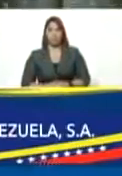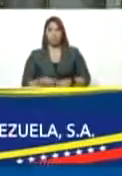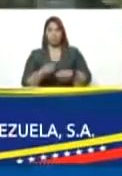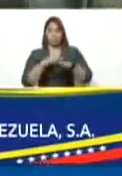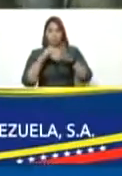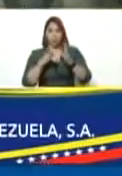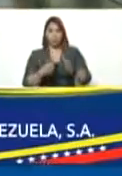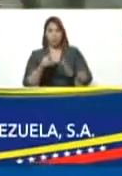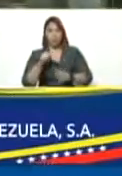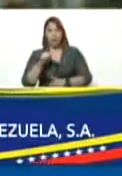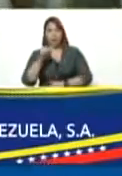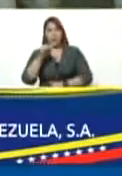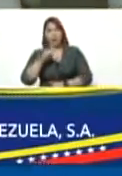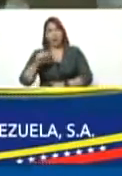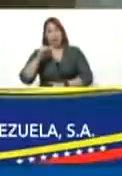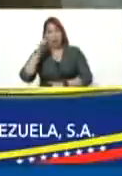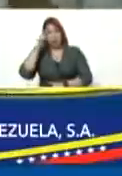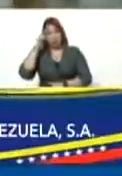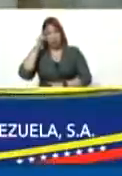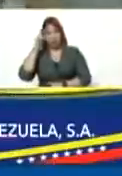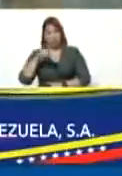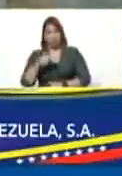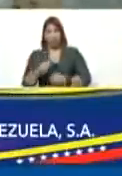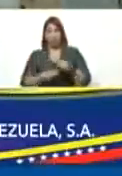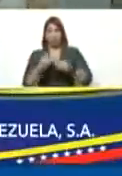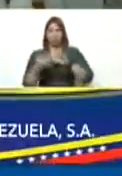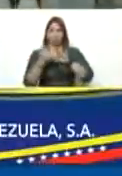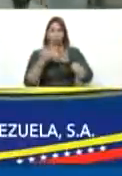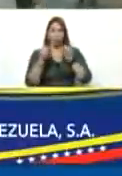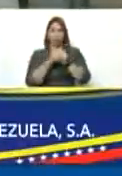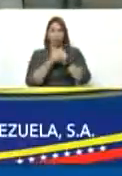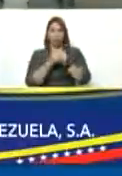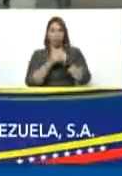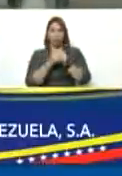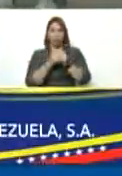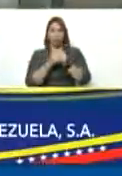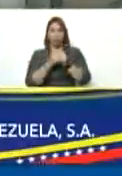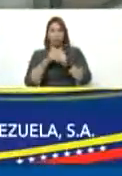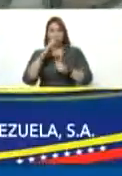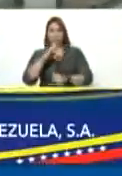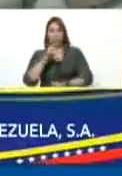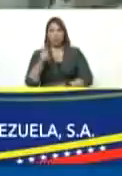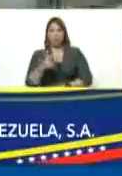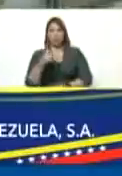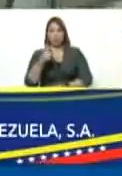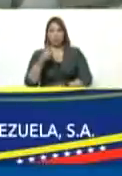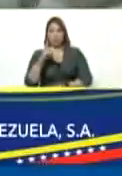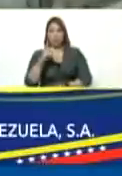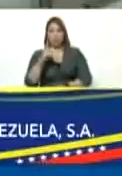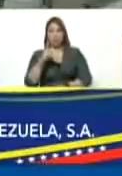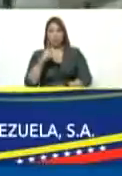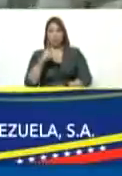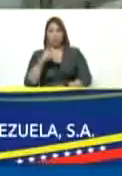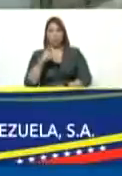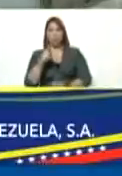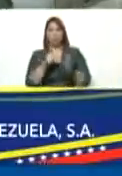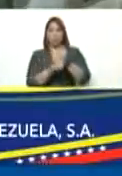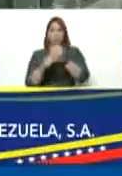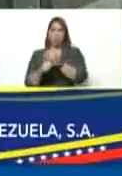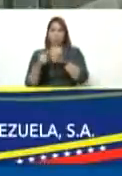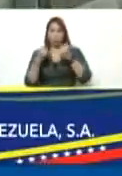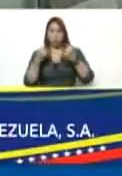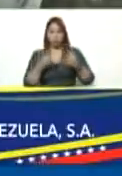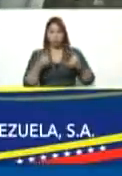ministro Arriaza y nos hizo un contacto con la CDG para conseguir el alambrón que nos hacía falta. Ahí estamos luchando con